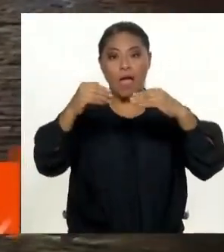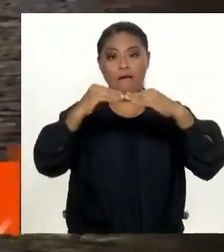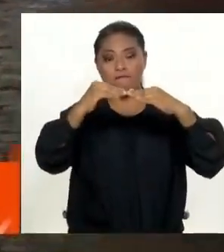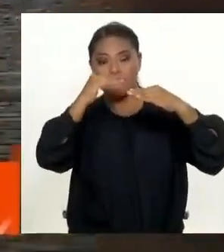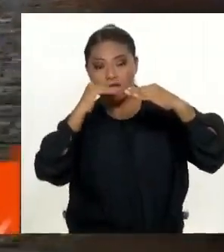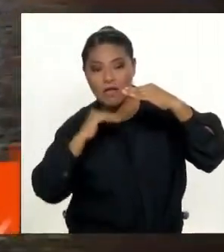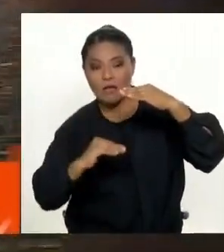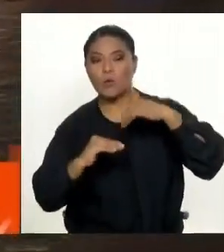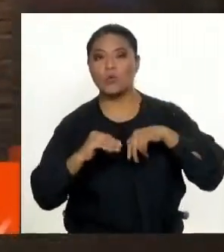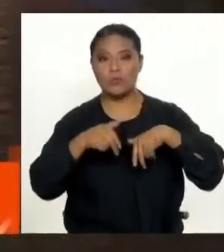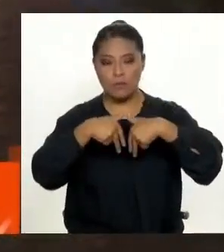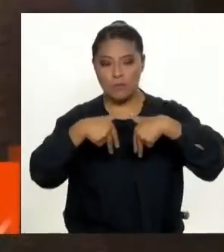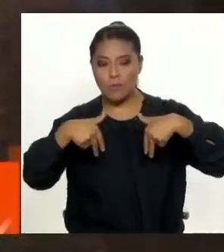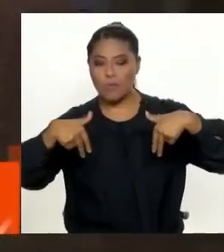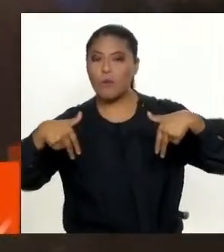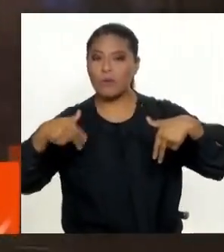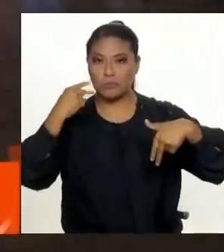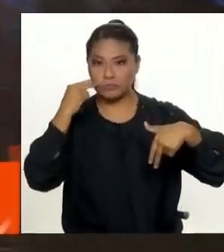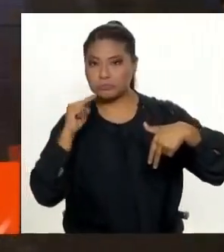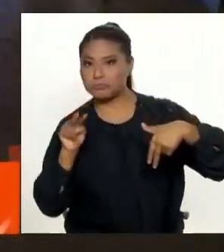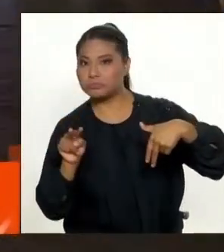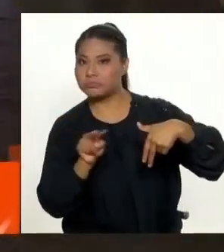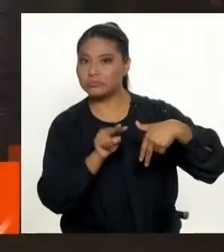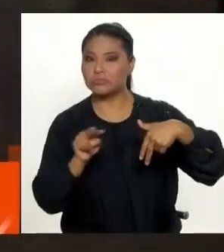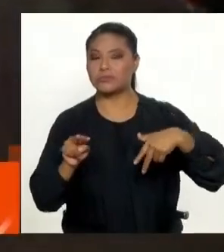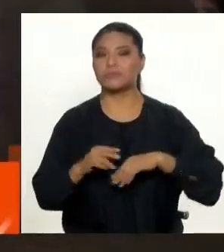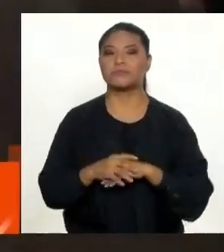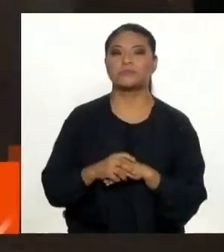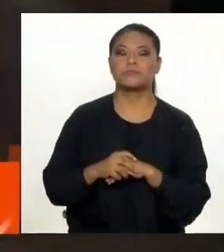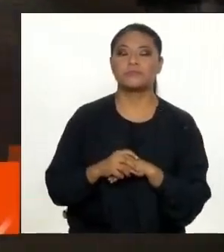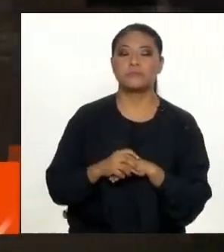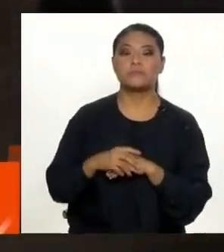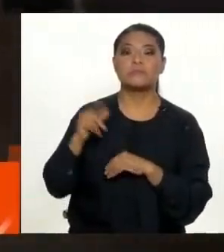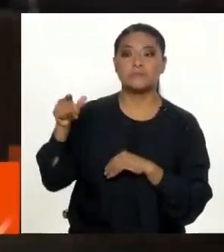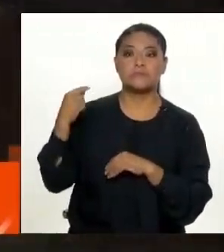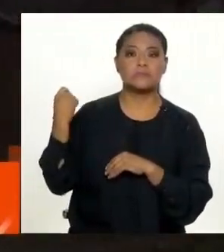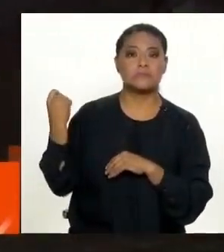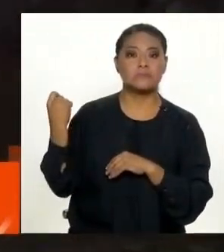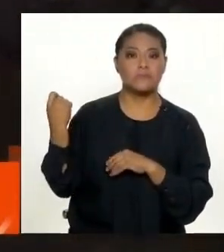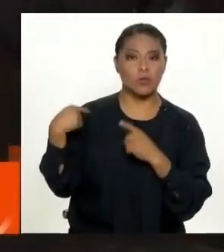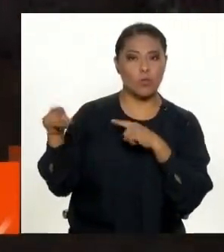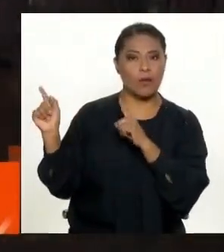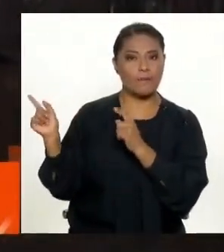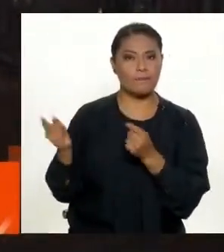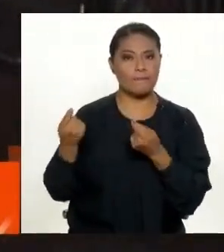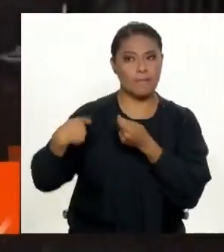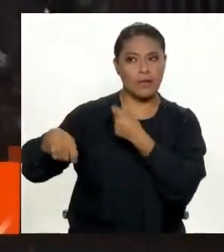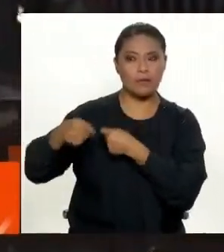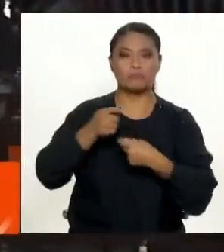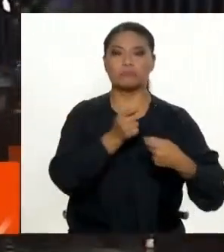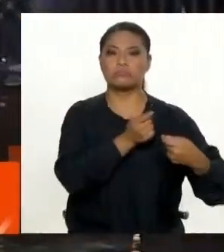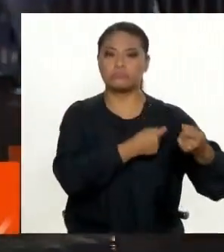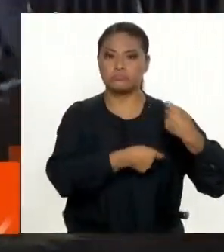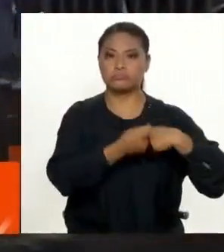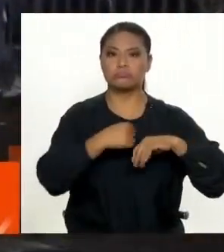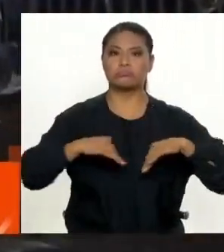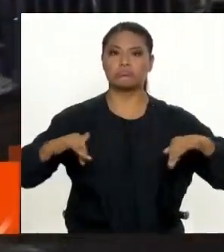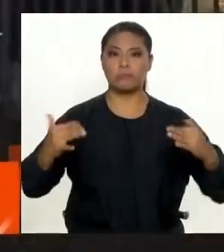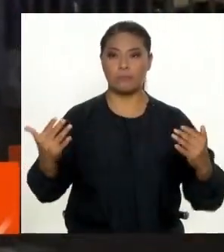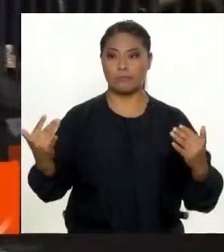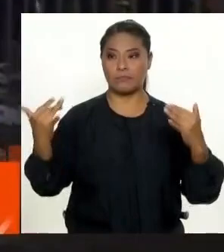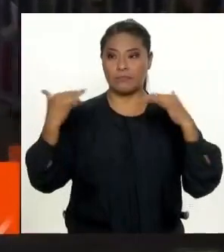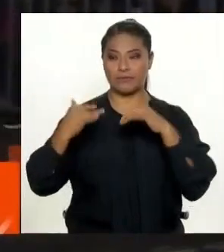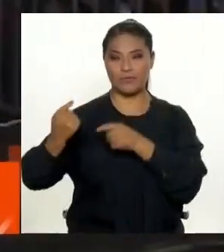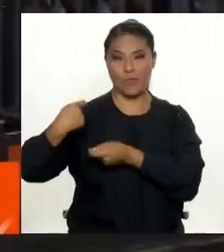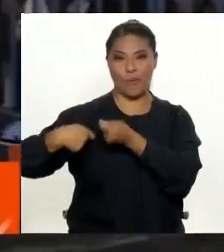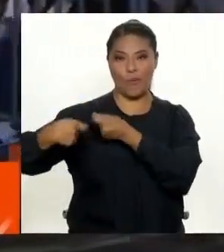de las galerías, algunas de las tiendas, también hay bastante movimiento comercial y es que esta es una oportunidad para